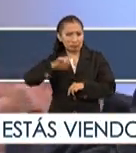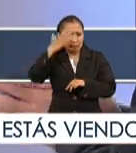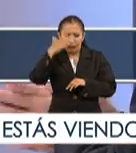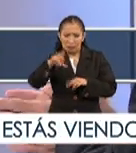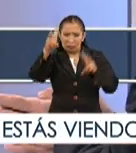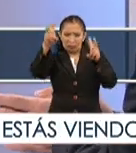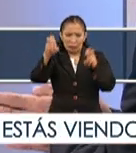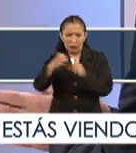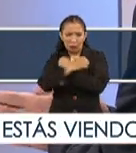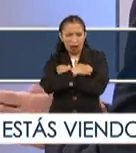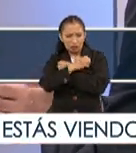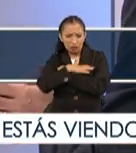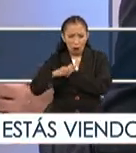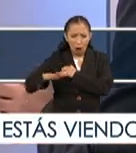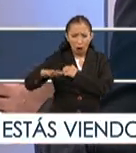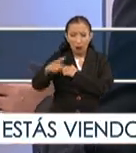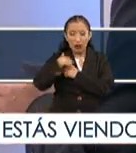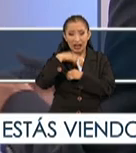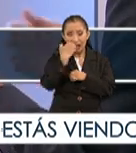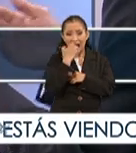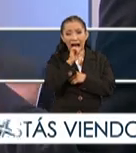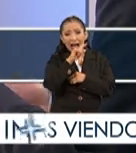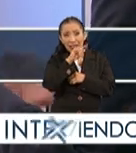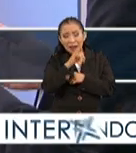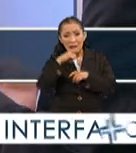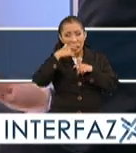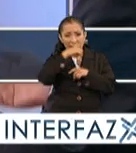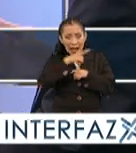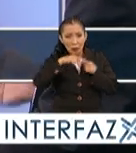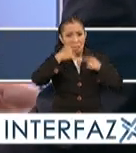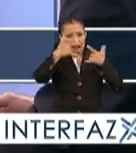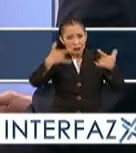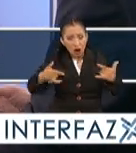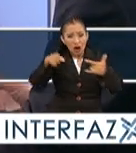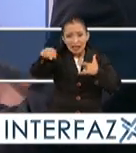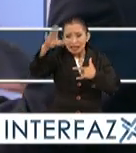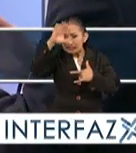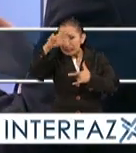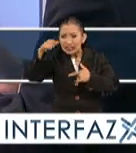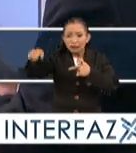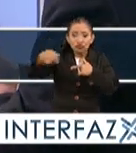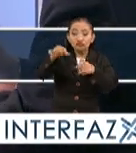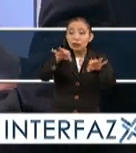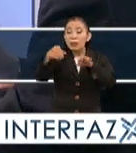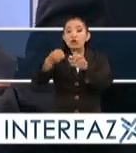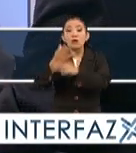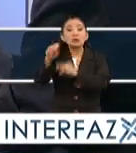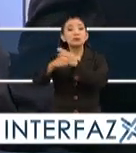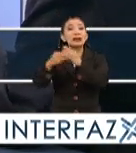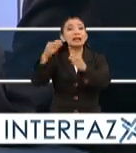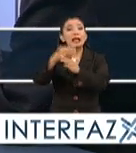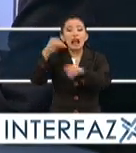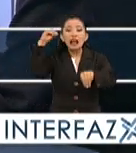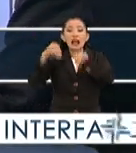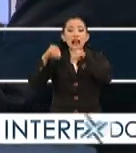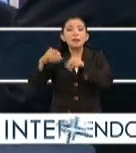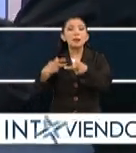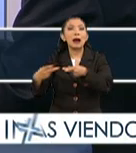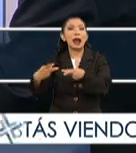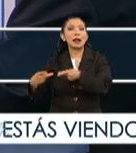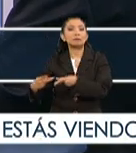especialistas, de las academias mexicanas de la lengua, de la historia, de ciencias, en los nuevos materiales